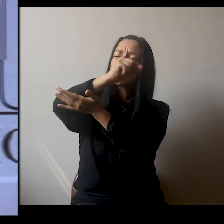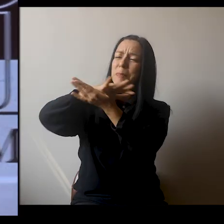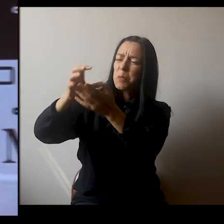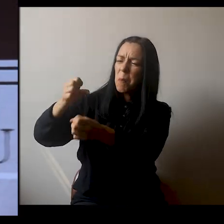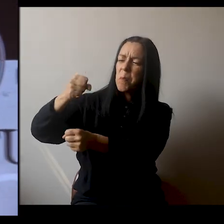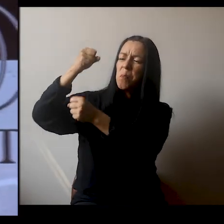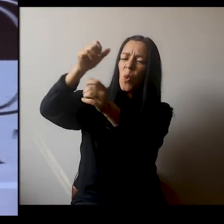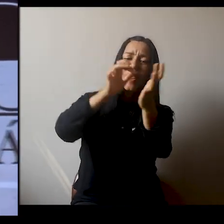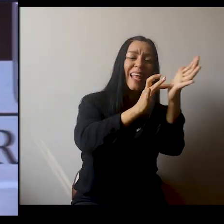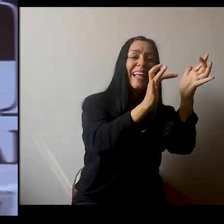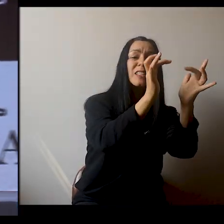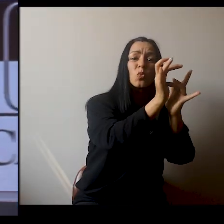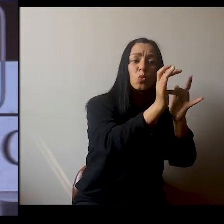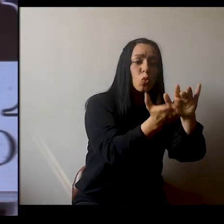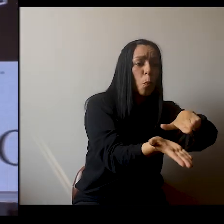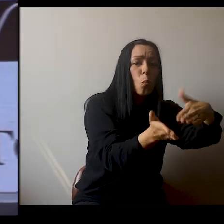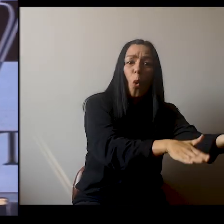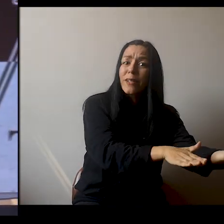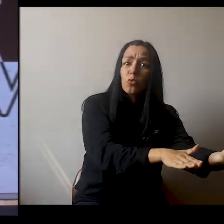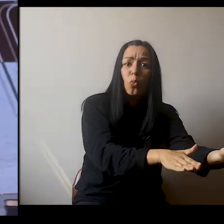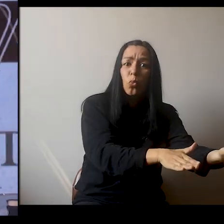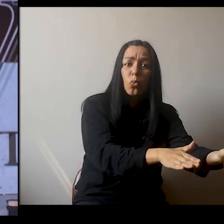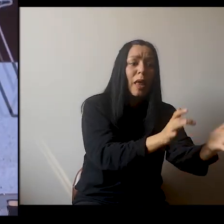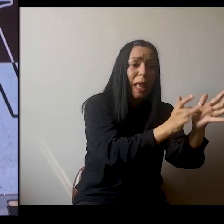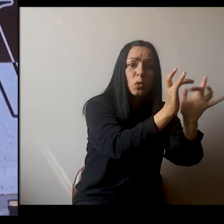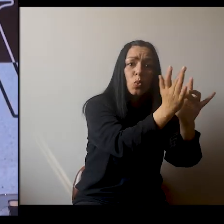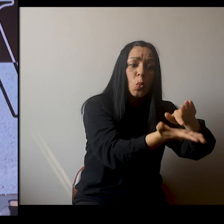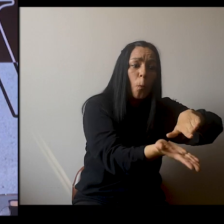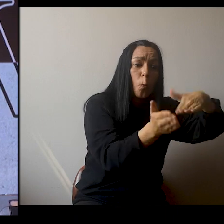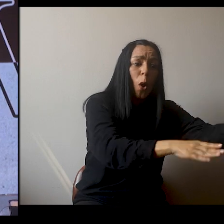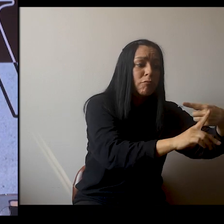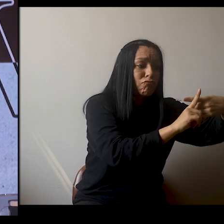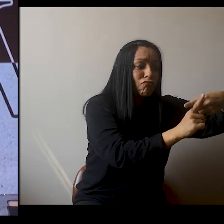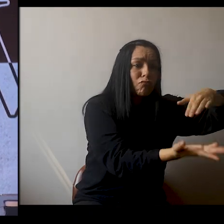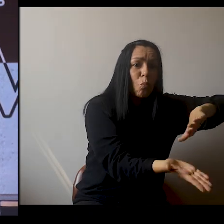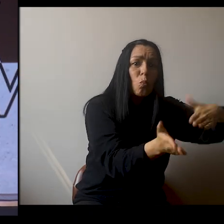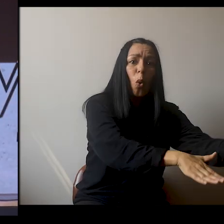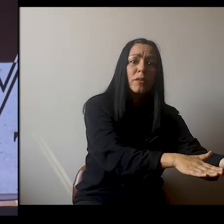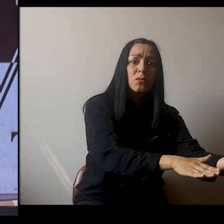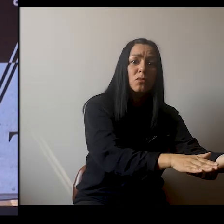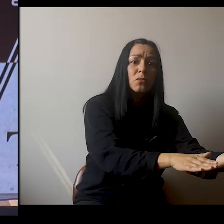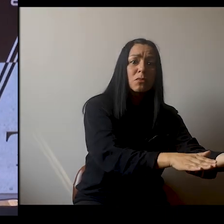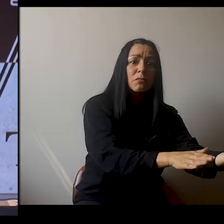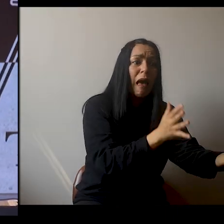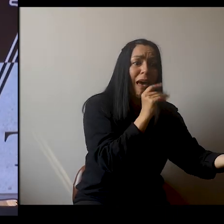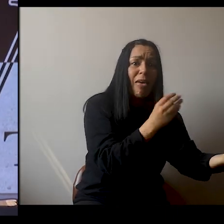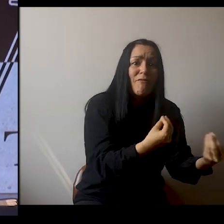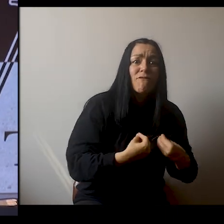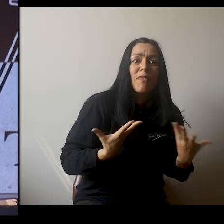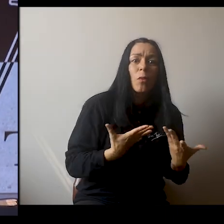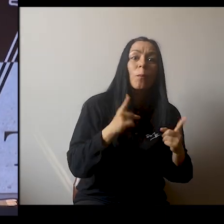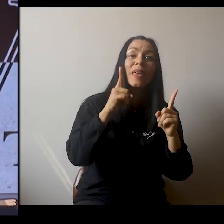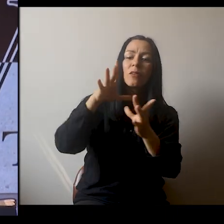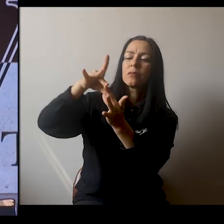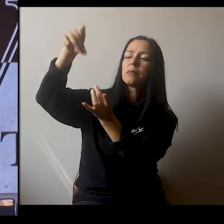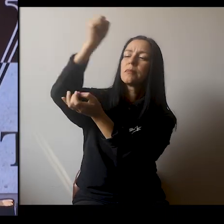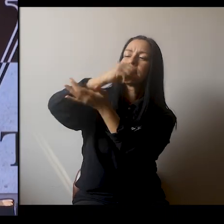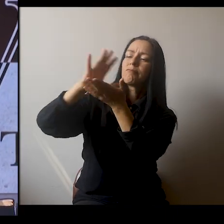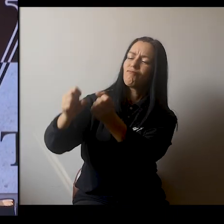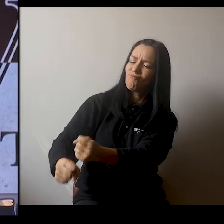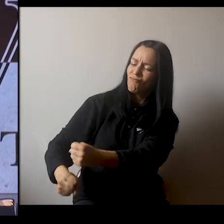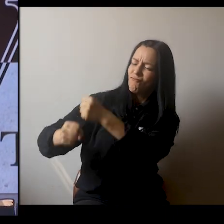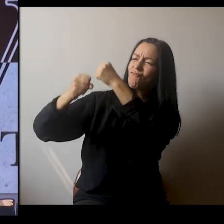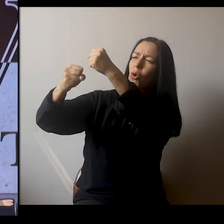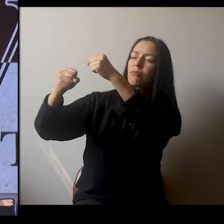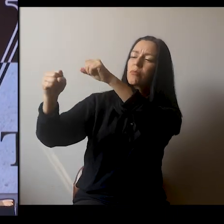que resucitó a Jesús. Jesús estaba totalmente muerto, no había ni una célula viva, pero